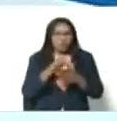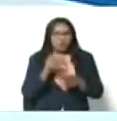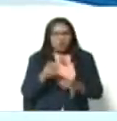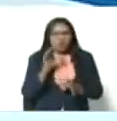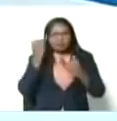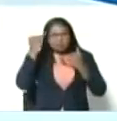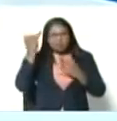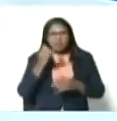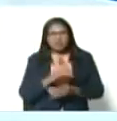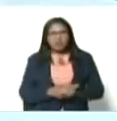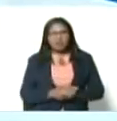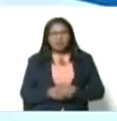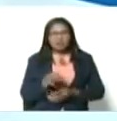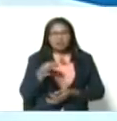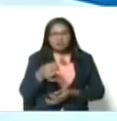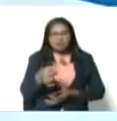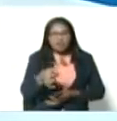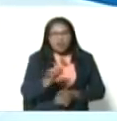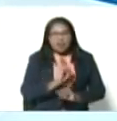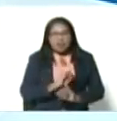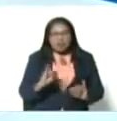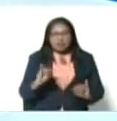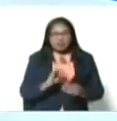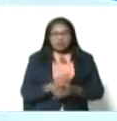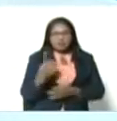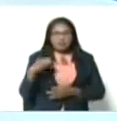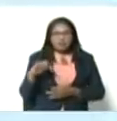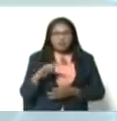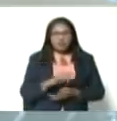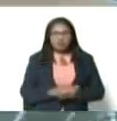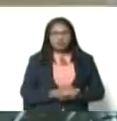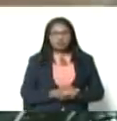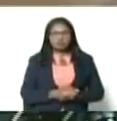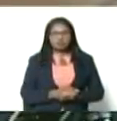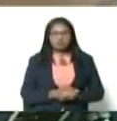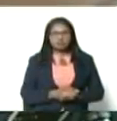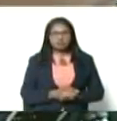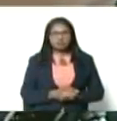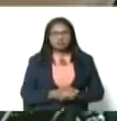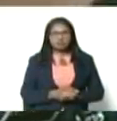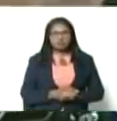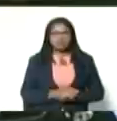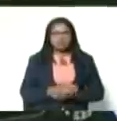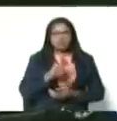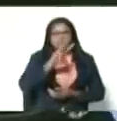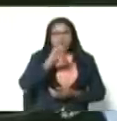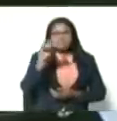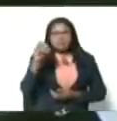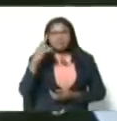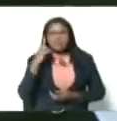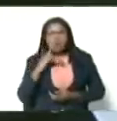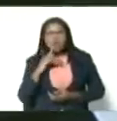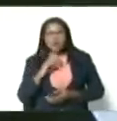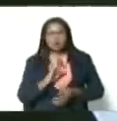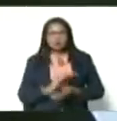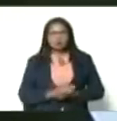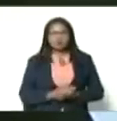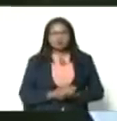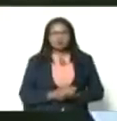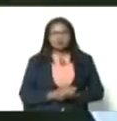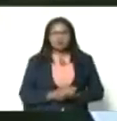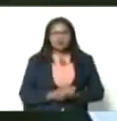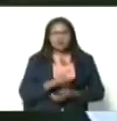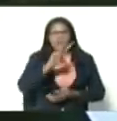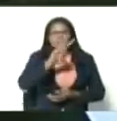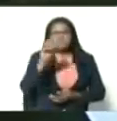podemos. Mira, vale, está listo. Tengo un saldo de 20 bolívares. Exactamente, allí tenemos 20